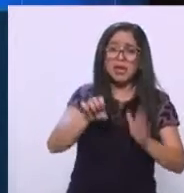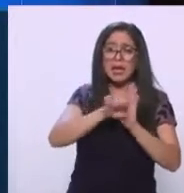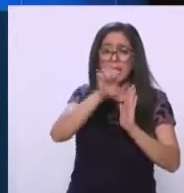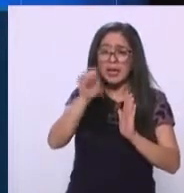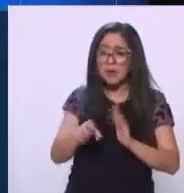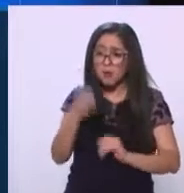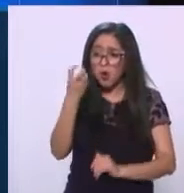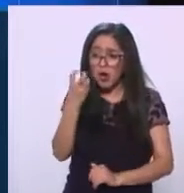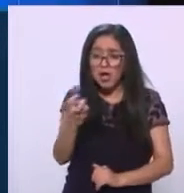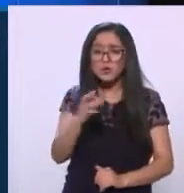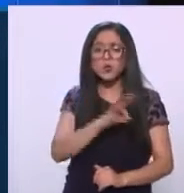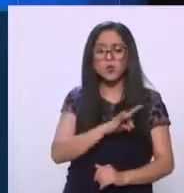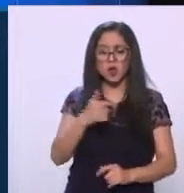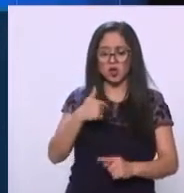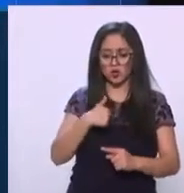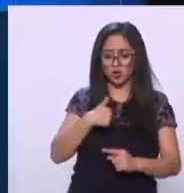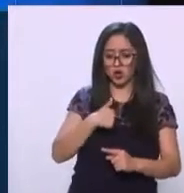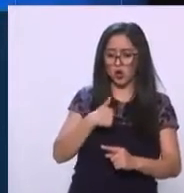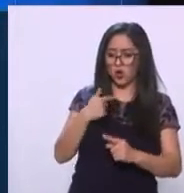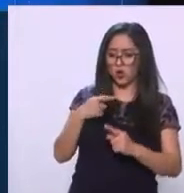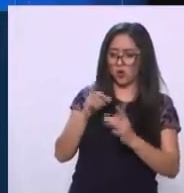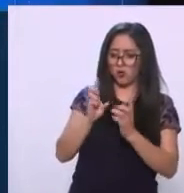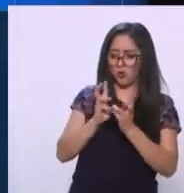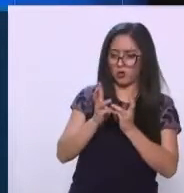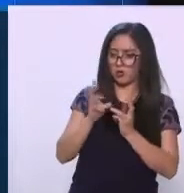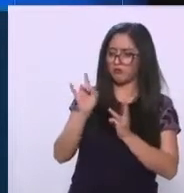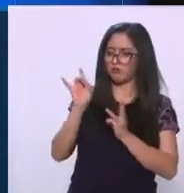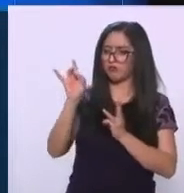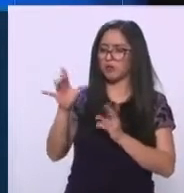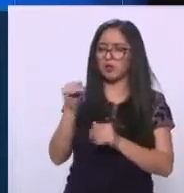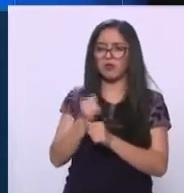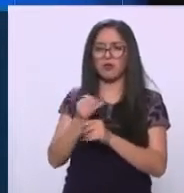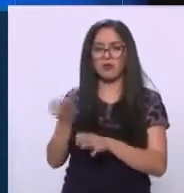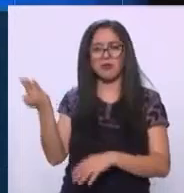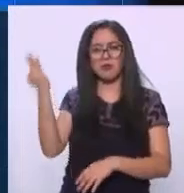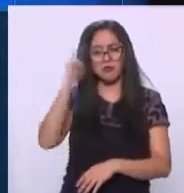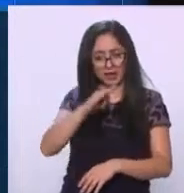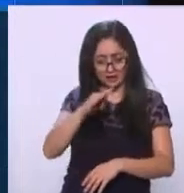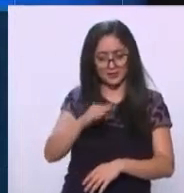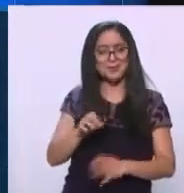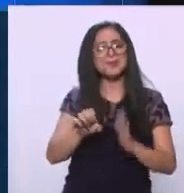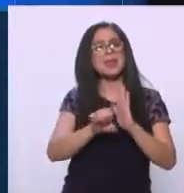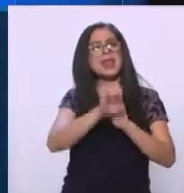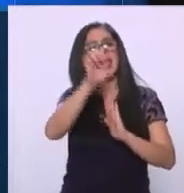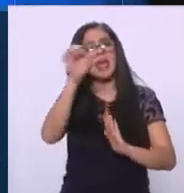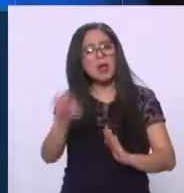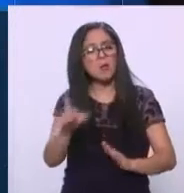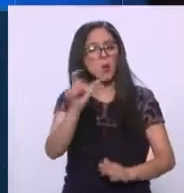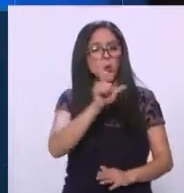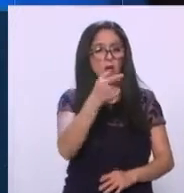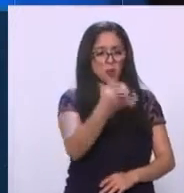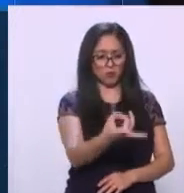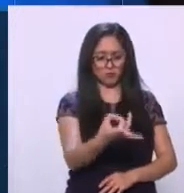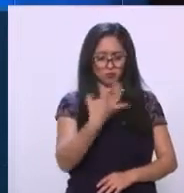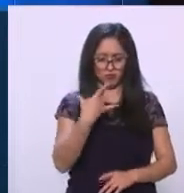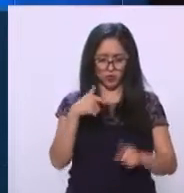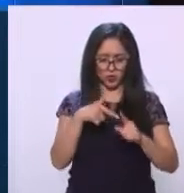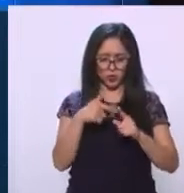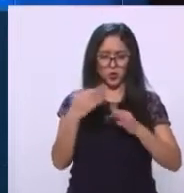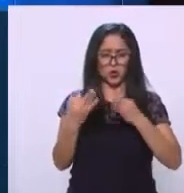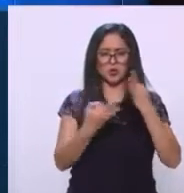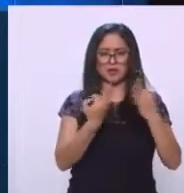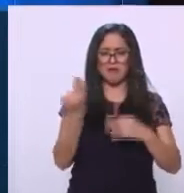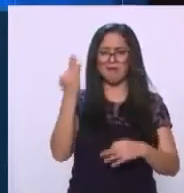de grupos. Sí, ya le permite a la gente WhatsApp buscar en el momento en que recibe un rumor o una noticia falsa. WhatsApp